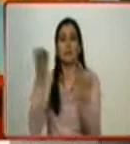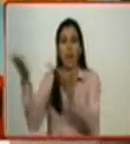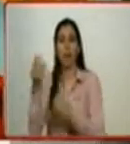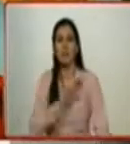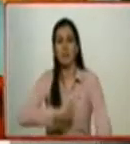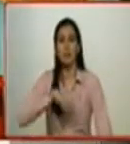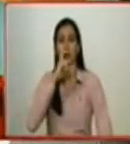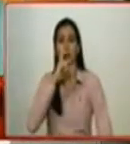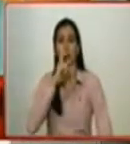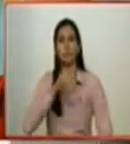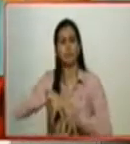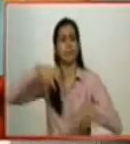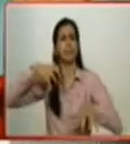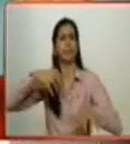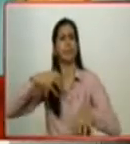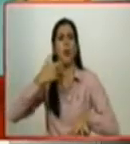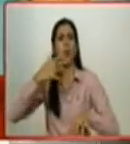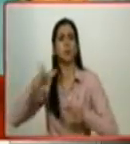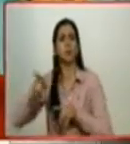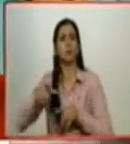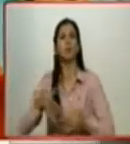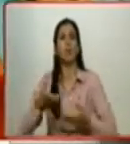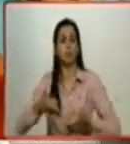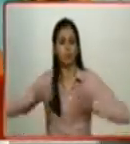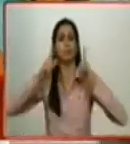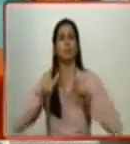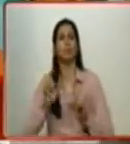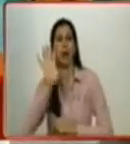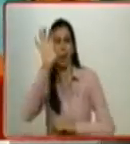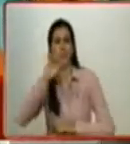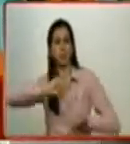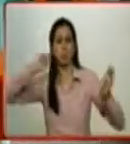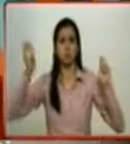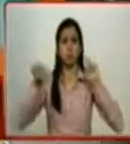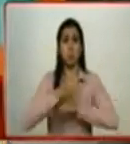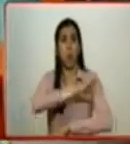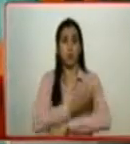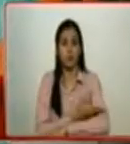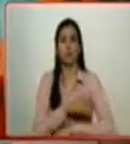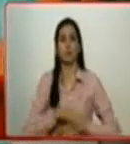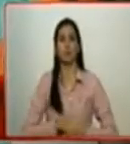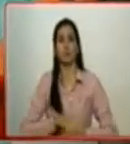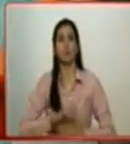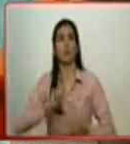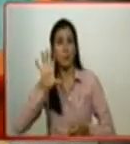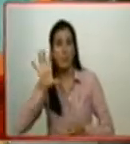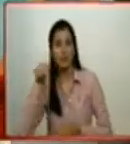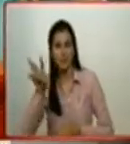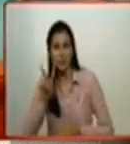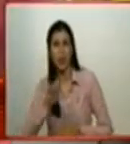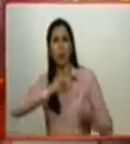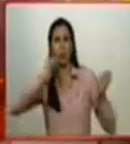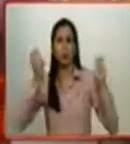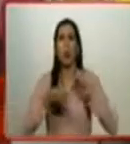le permita convertir al país, como dice el plan de la patria, en un país potencia, en un país que solvente las grandes dificultades